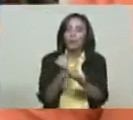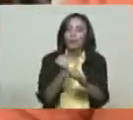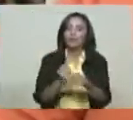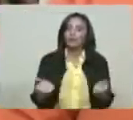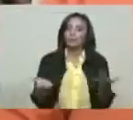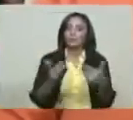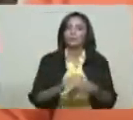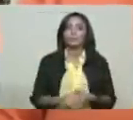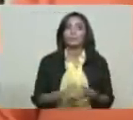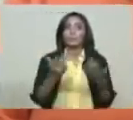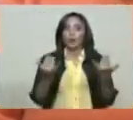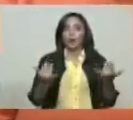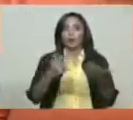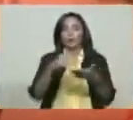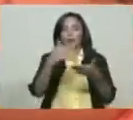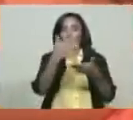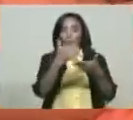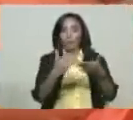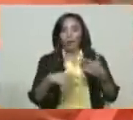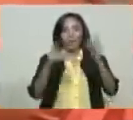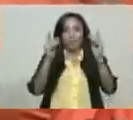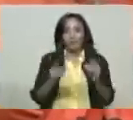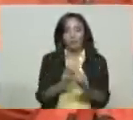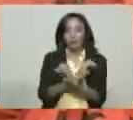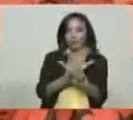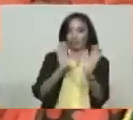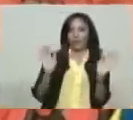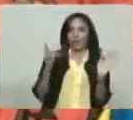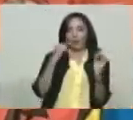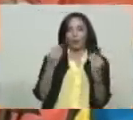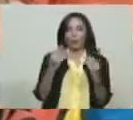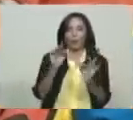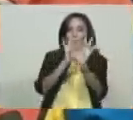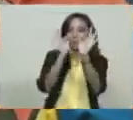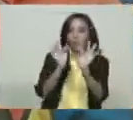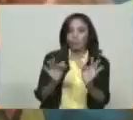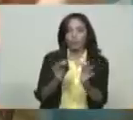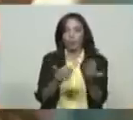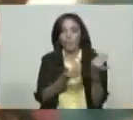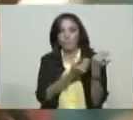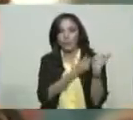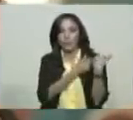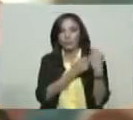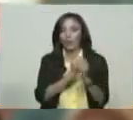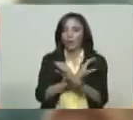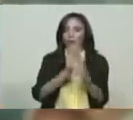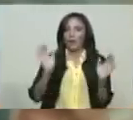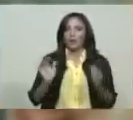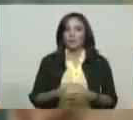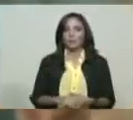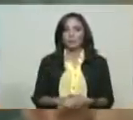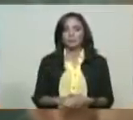así como ha tomado estas medidas tempraneras en uso de su soberanía plenipotenciaria.